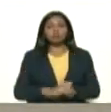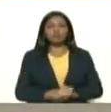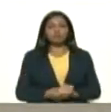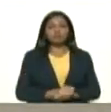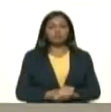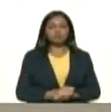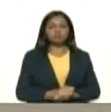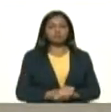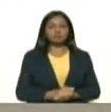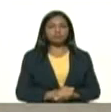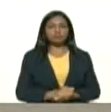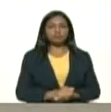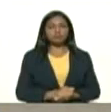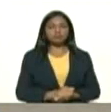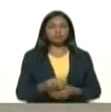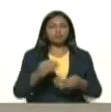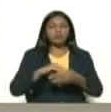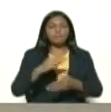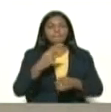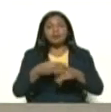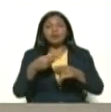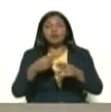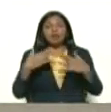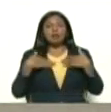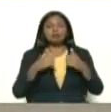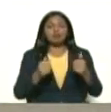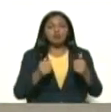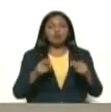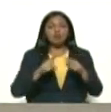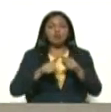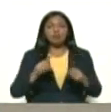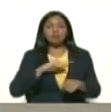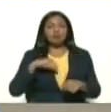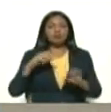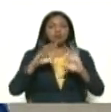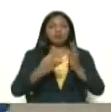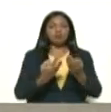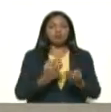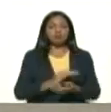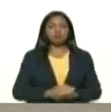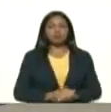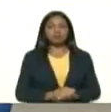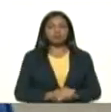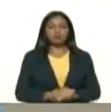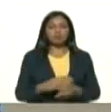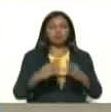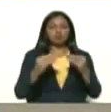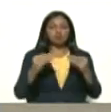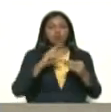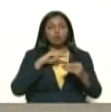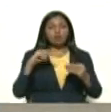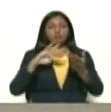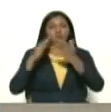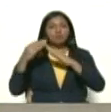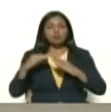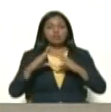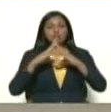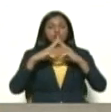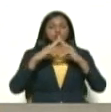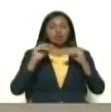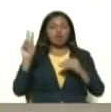pondríamos en peligro la salud de nuestras familias, de toda nuestra comunidad, de toda